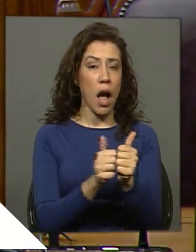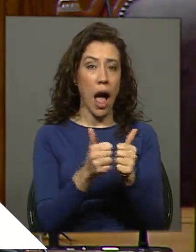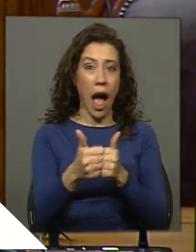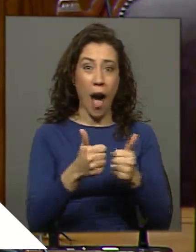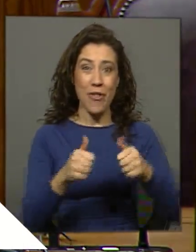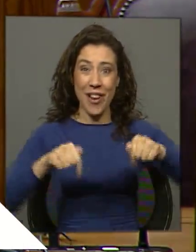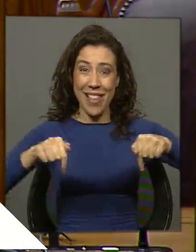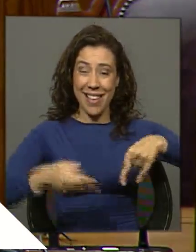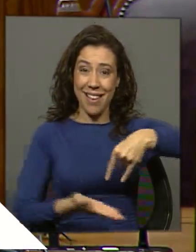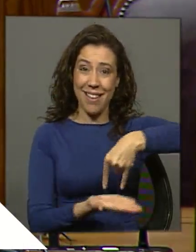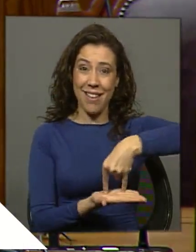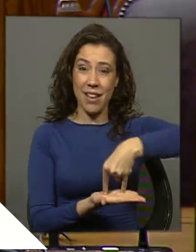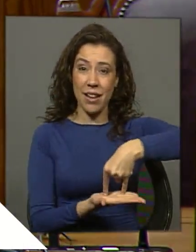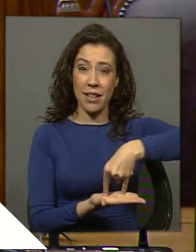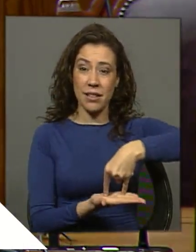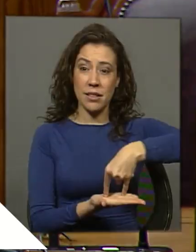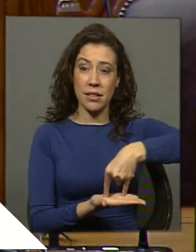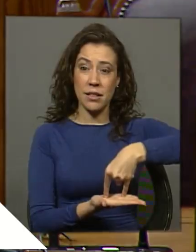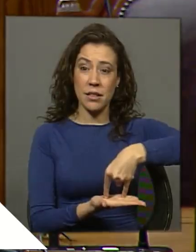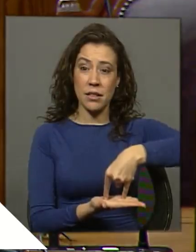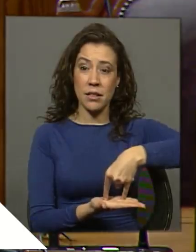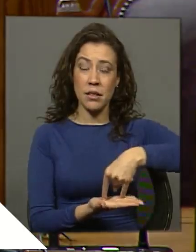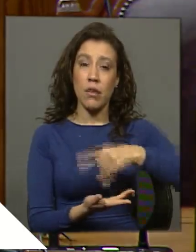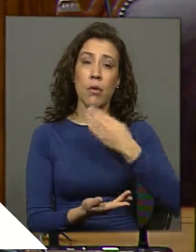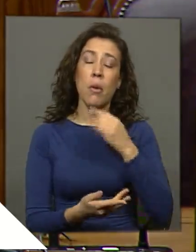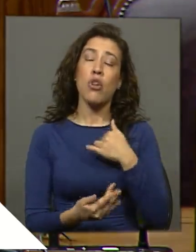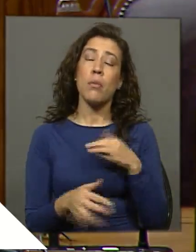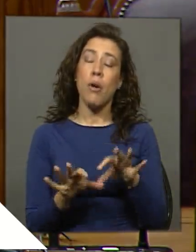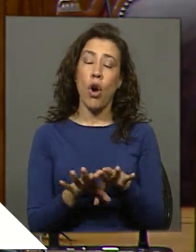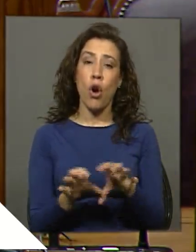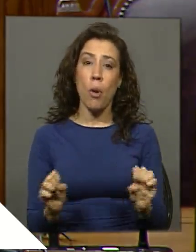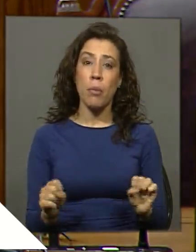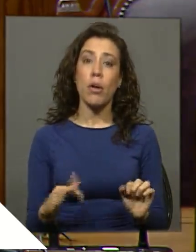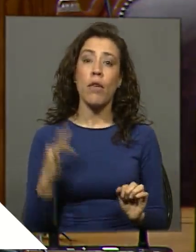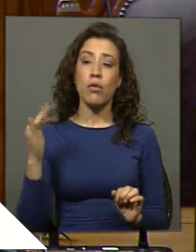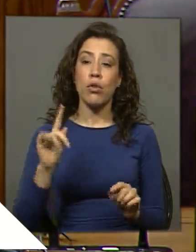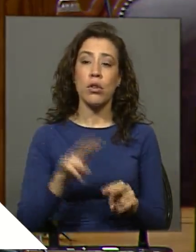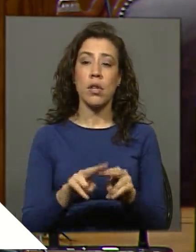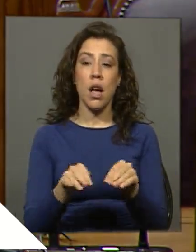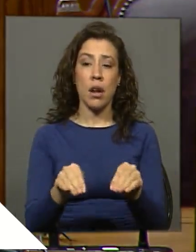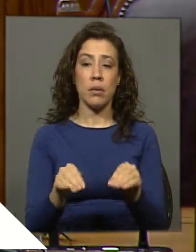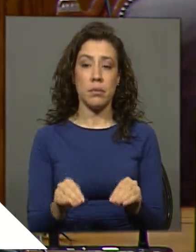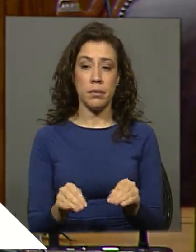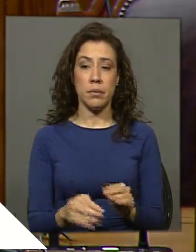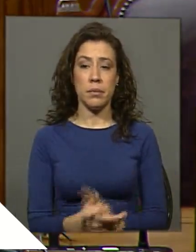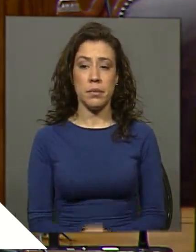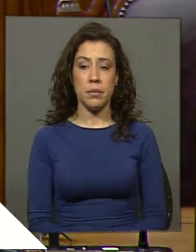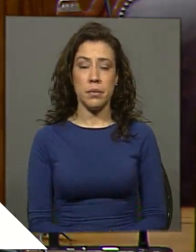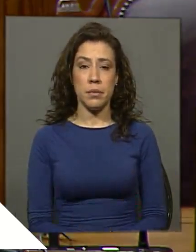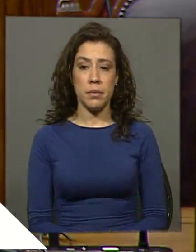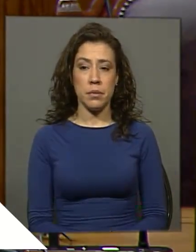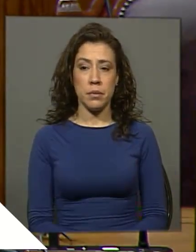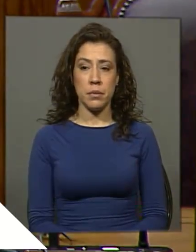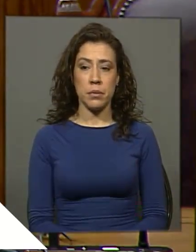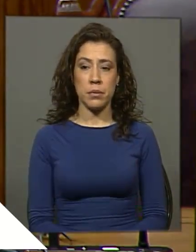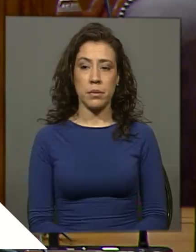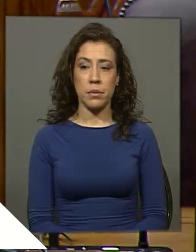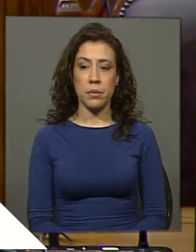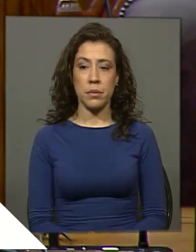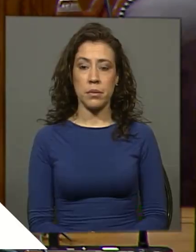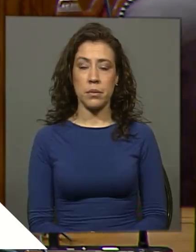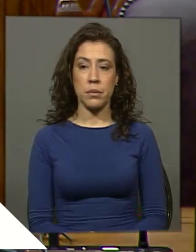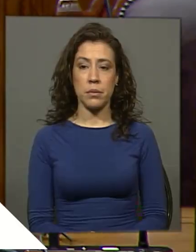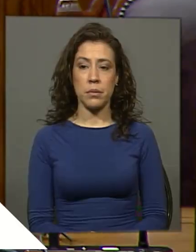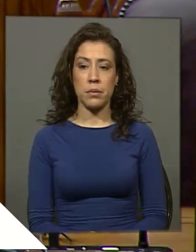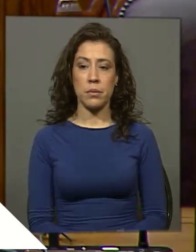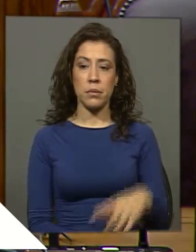Congreso no fue el mejor y me comprometo a que no vuelva a pasar eso presidente pero en todo